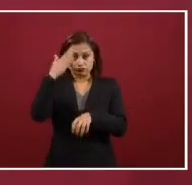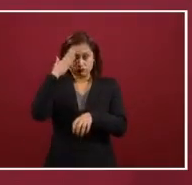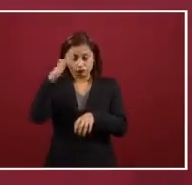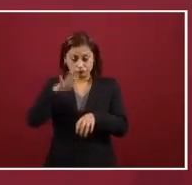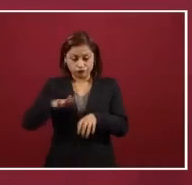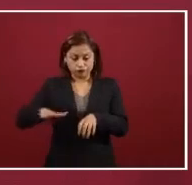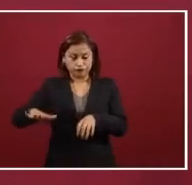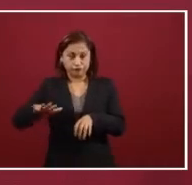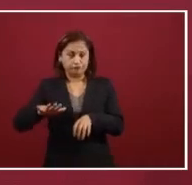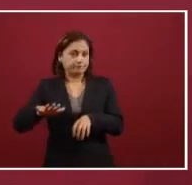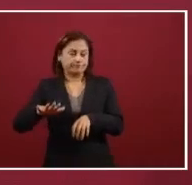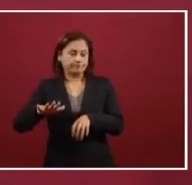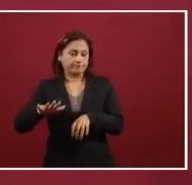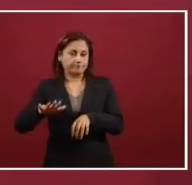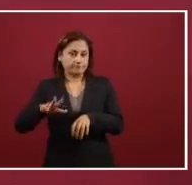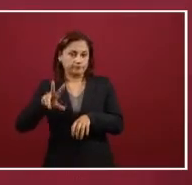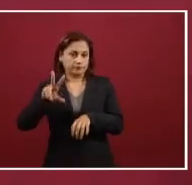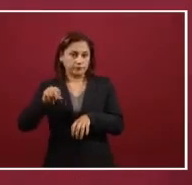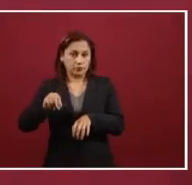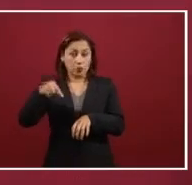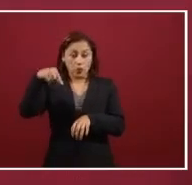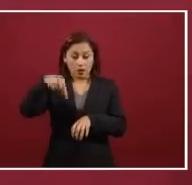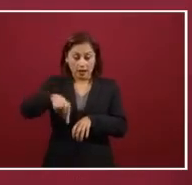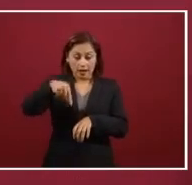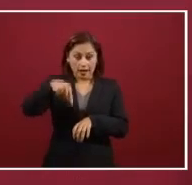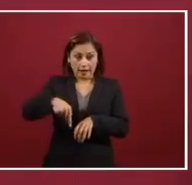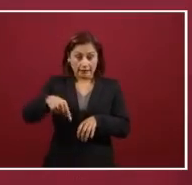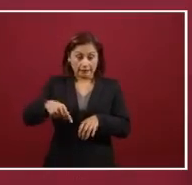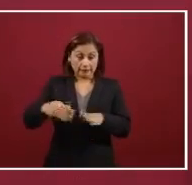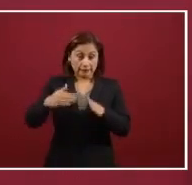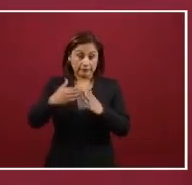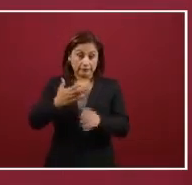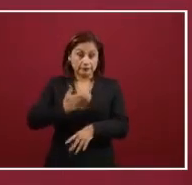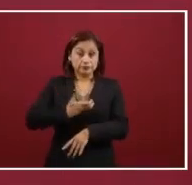Todos los salones de palacio, los